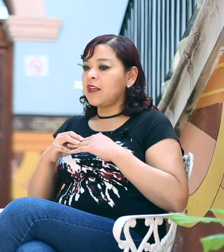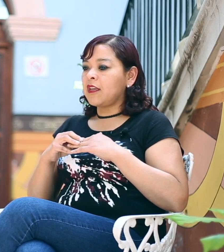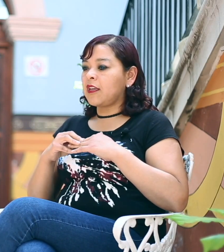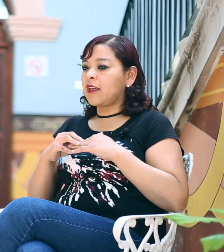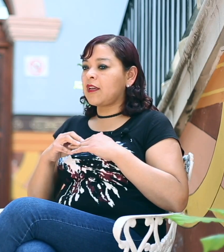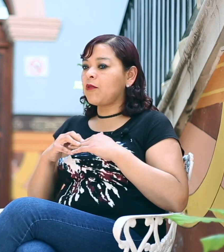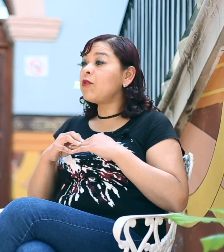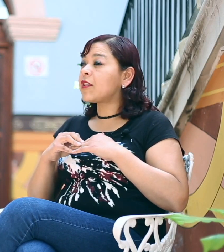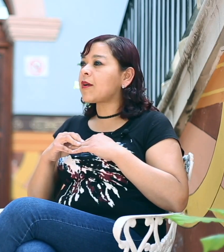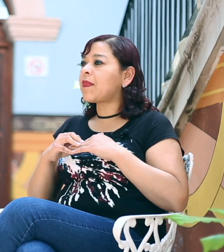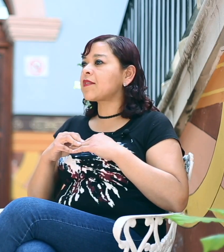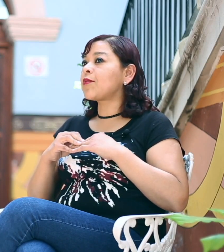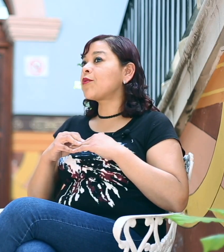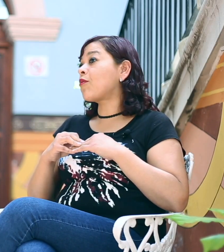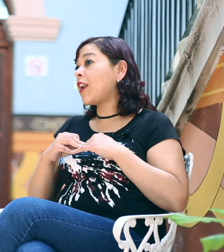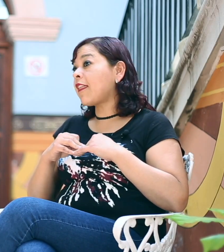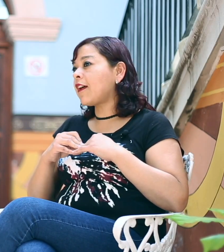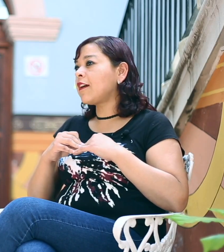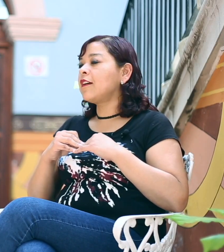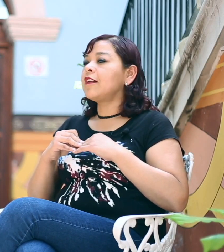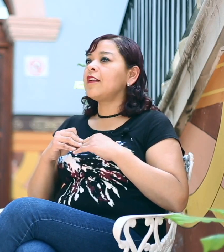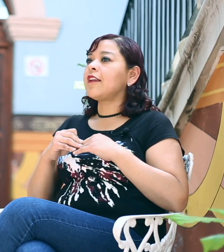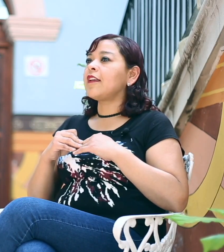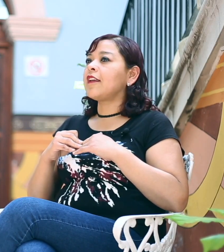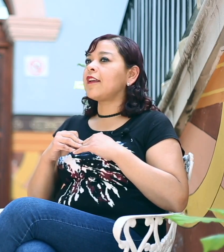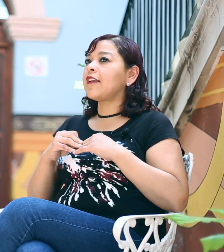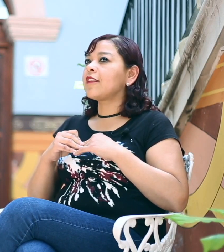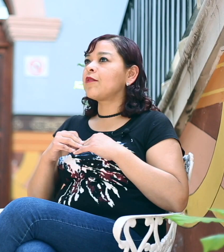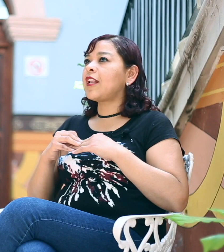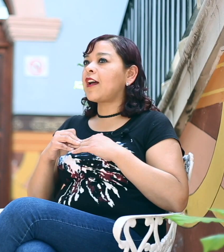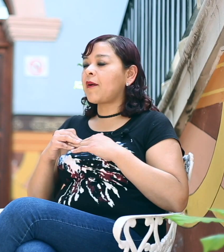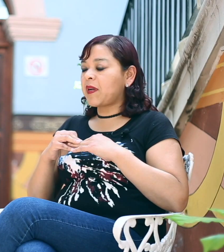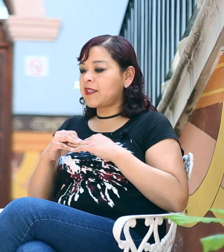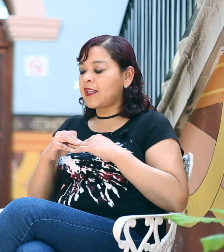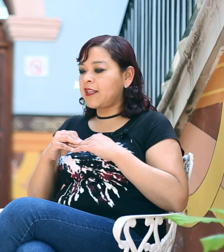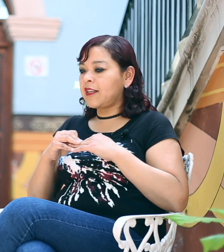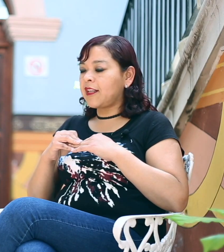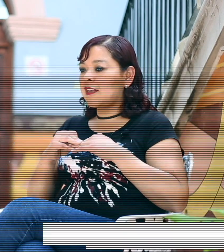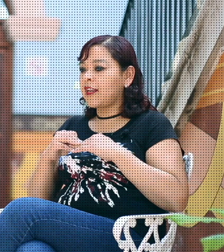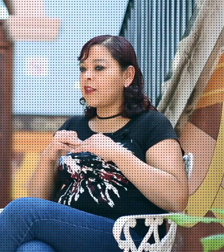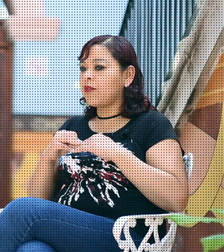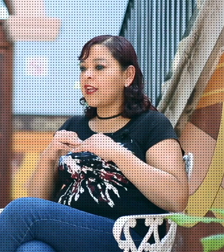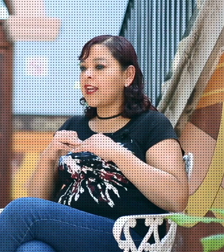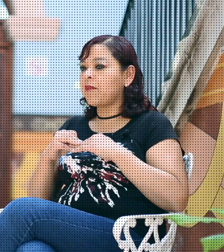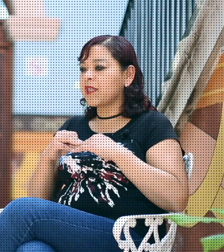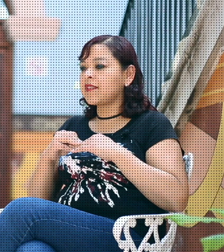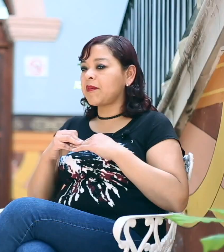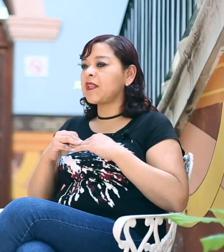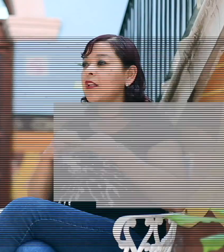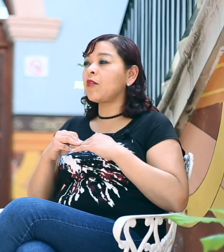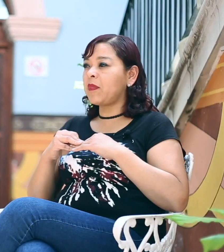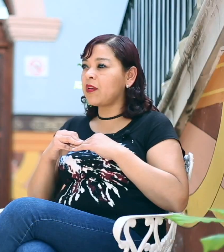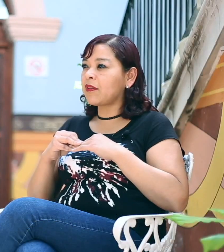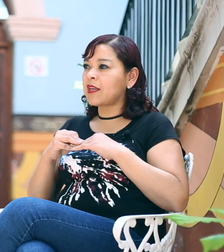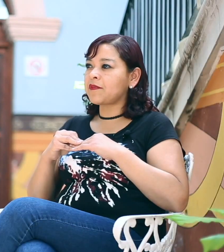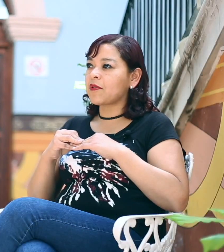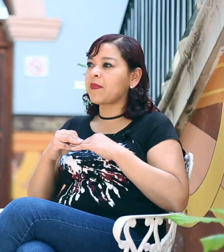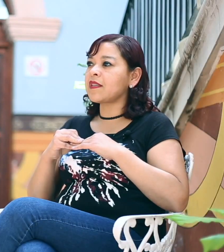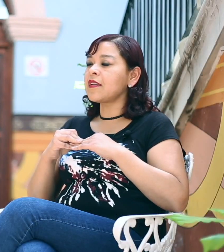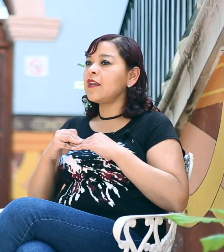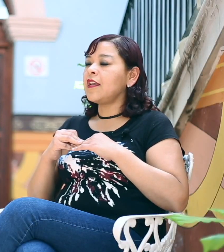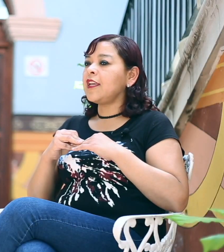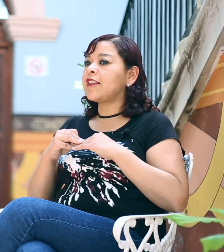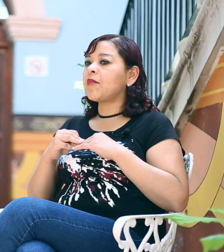más culta, más controlada, donde la capacidad del creador era precisamente el dominio de